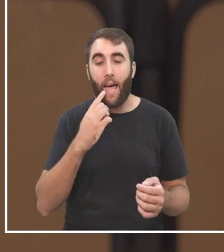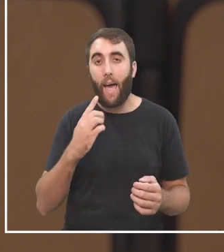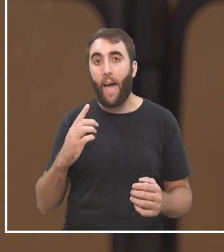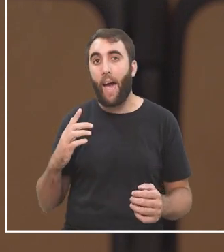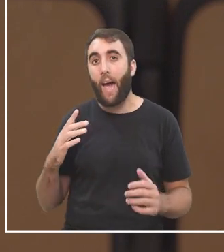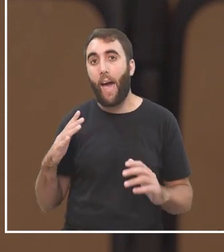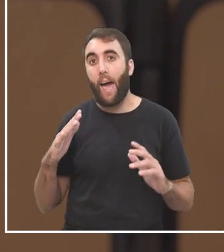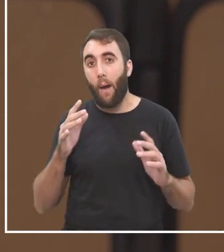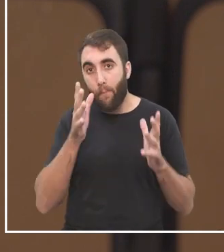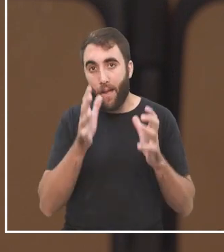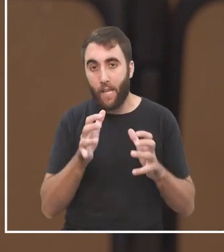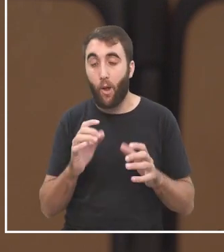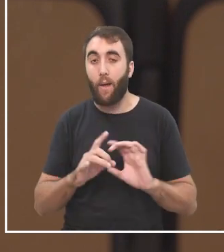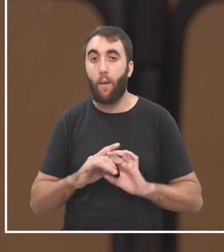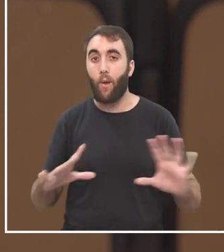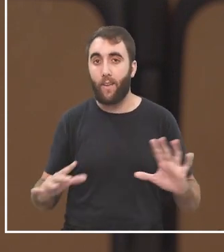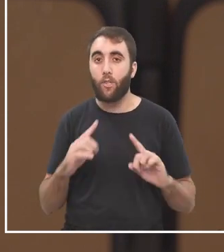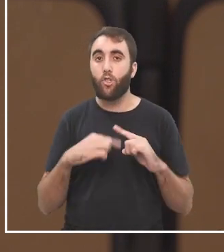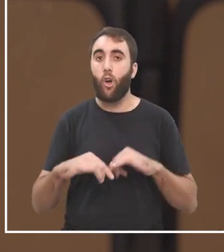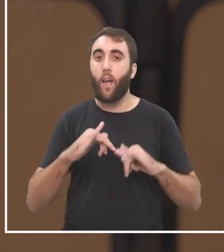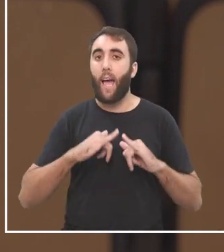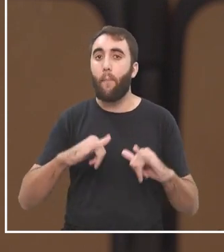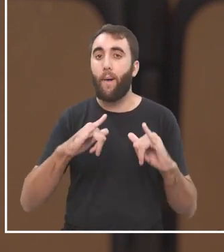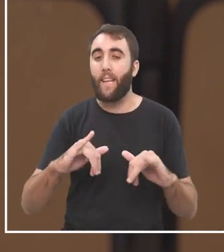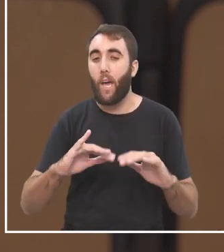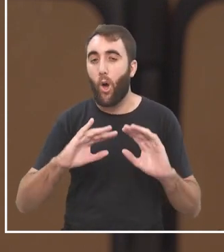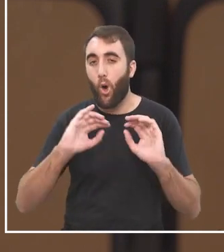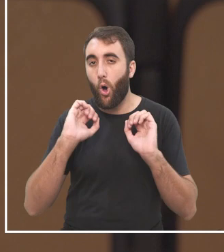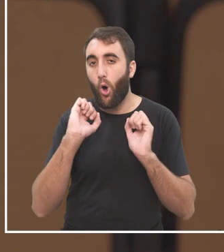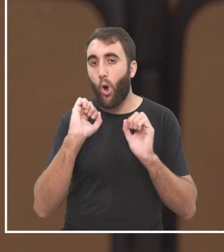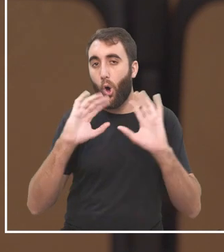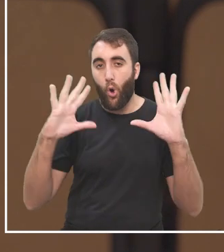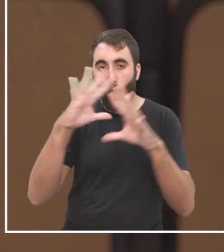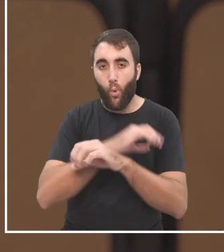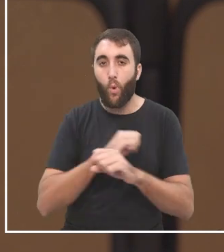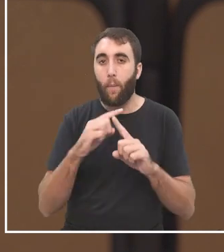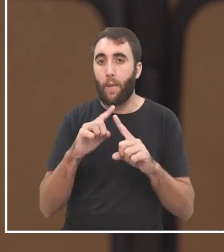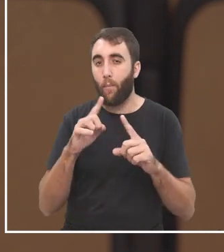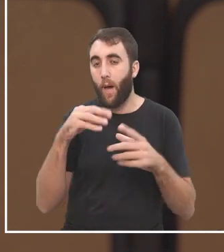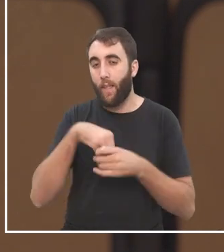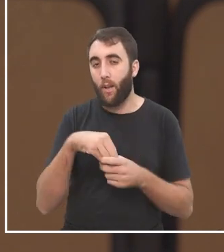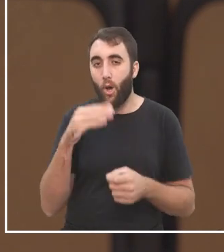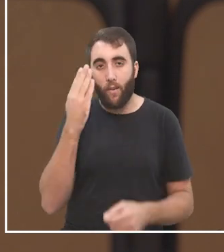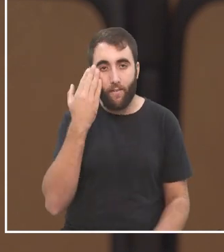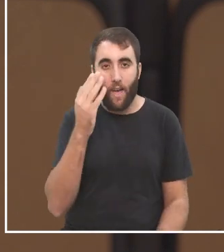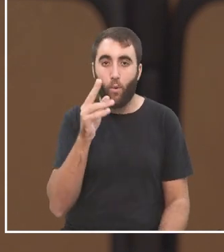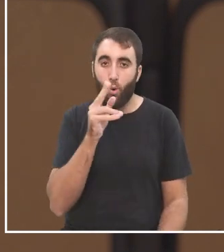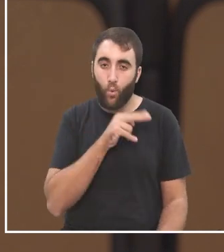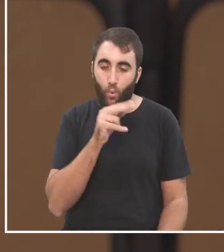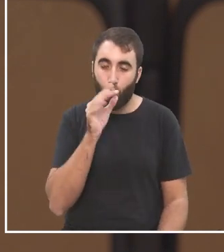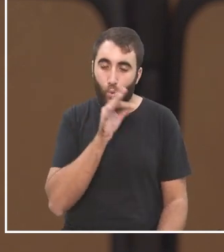amenazas para la democracia son las campañas oscuras que tienen lugar en las redes sociales.